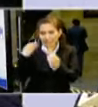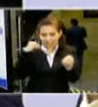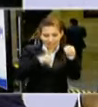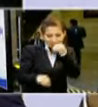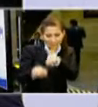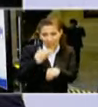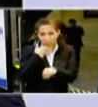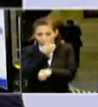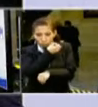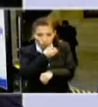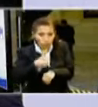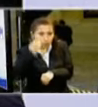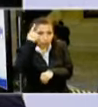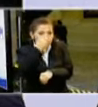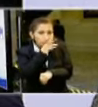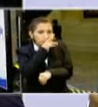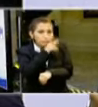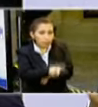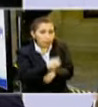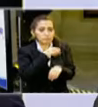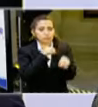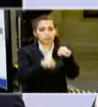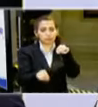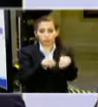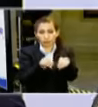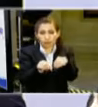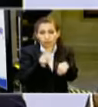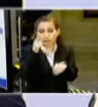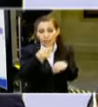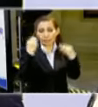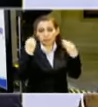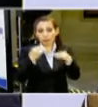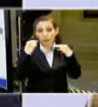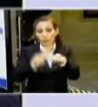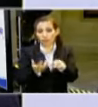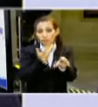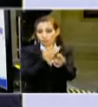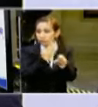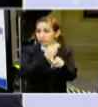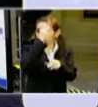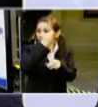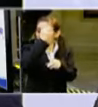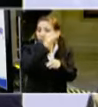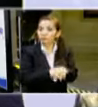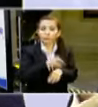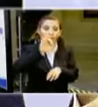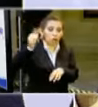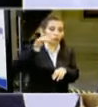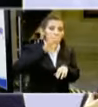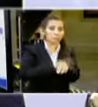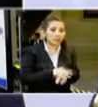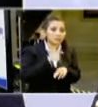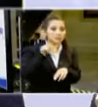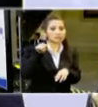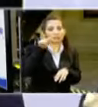mejor manera para lograr una mayor homogeneidad de lo que es el mercado norteamericano. Y eso trasciende ya de